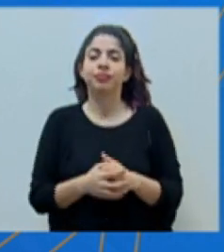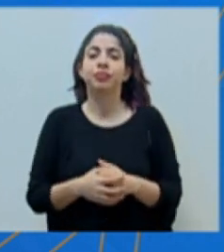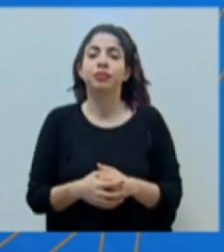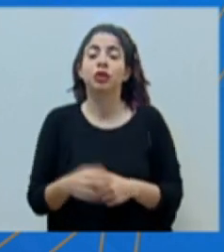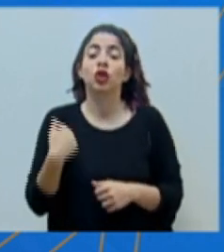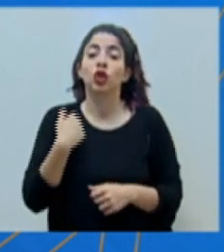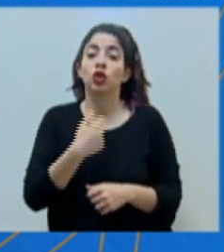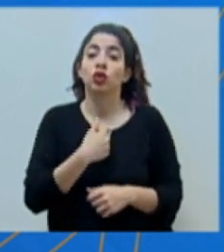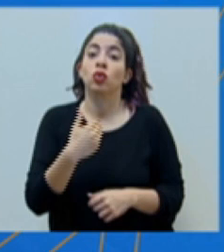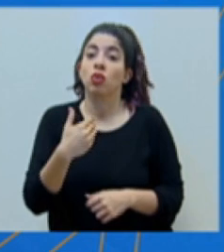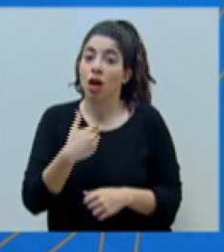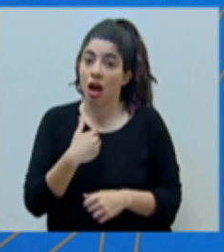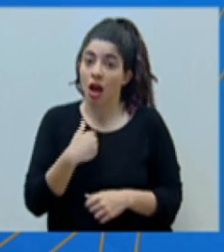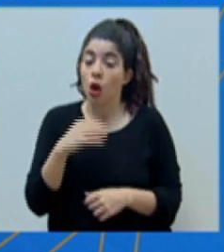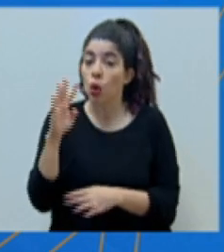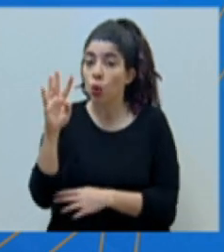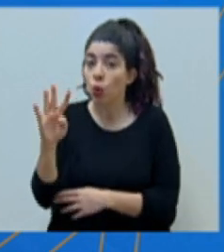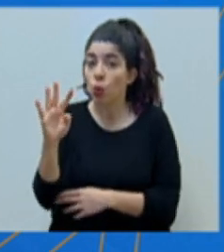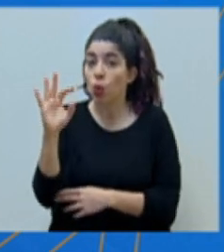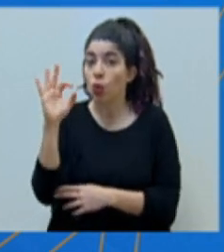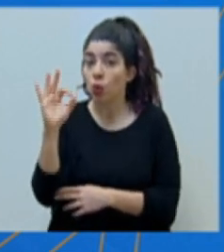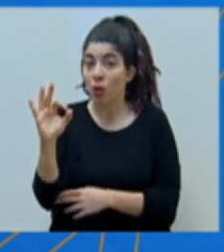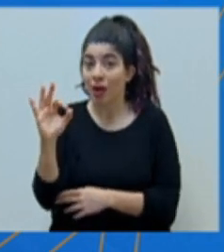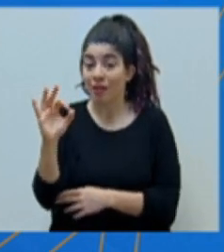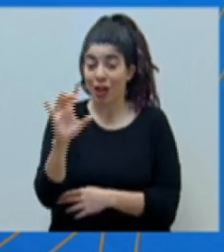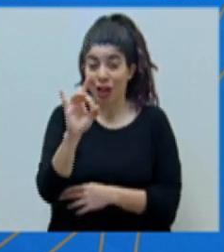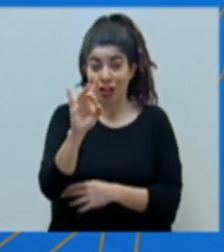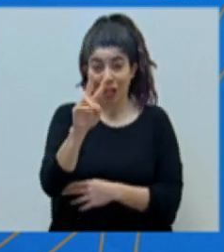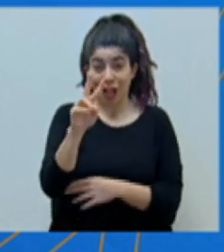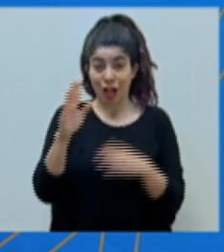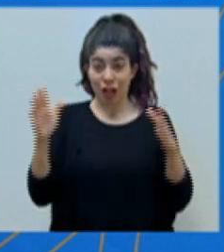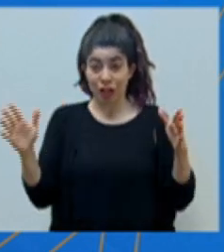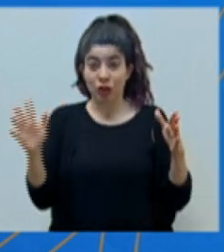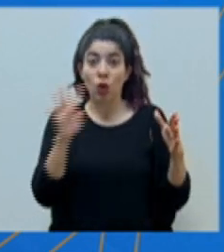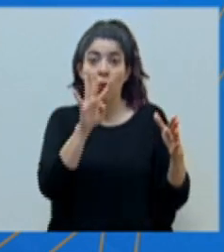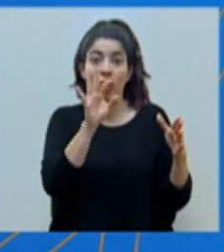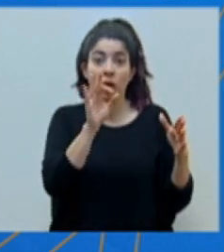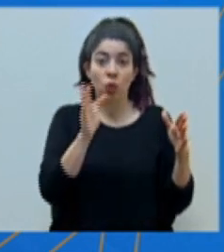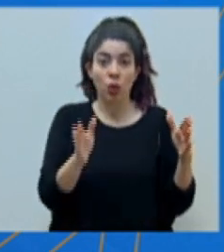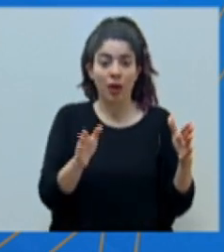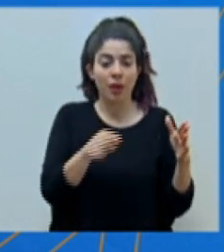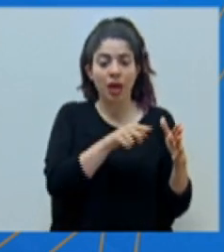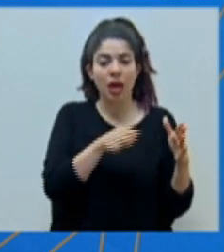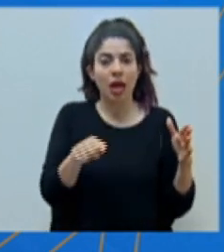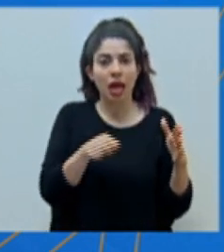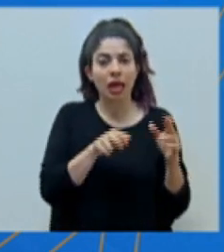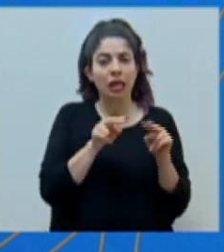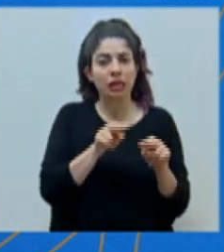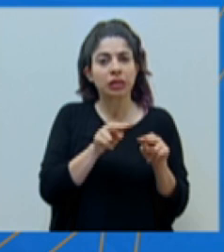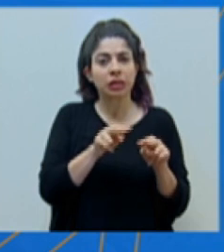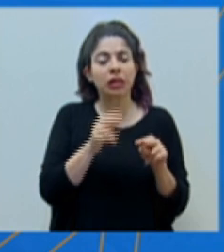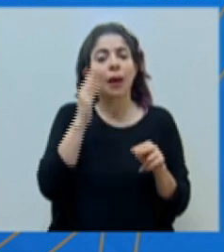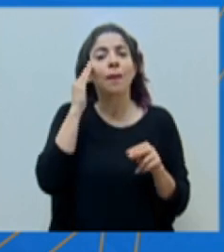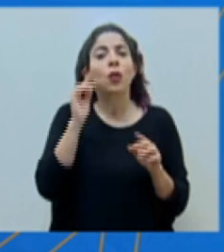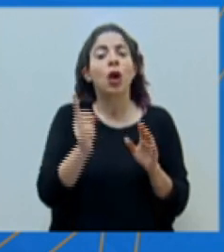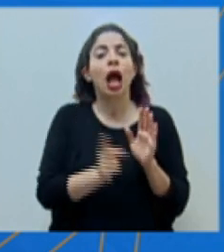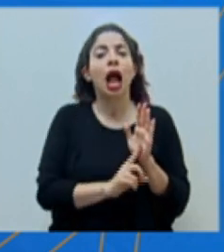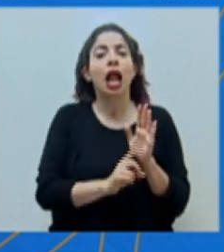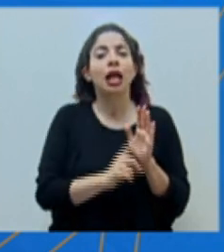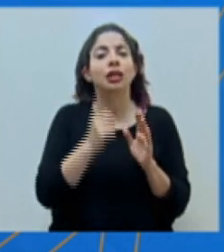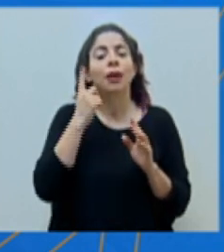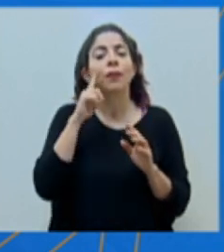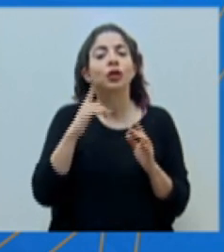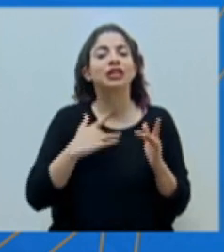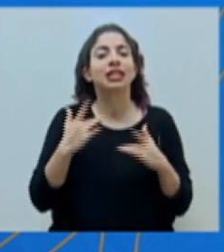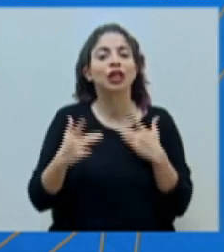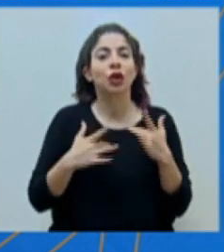que tenemos 49 de los 82 cantones que están bajo vigilancia por alerta sindrómica, lo que hemos